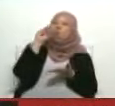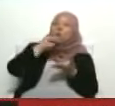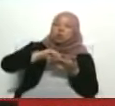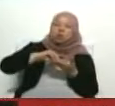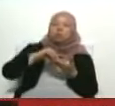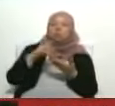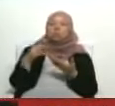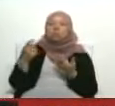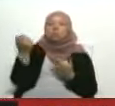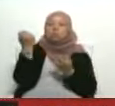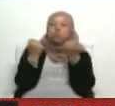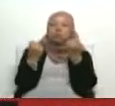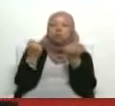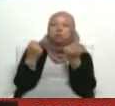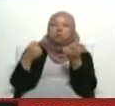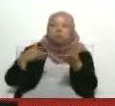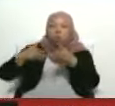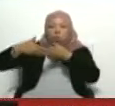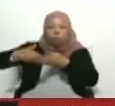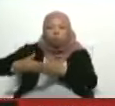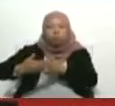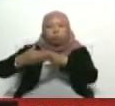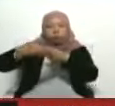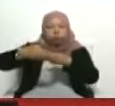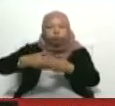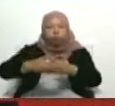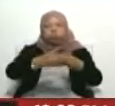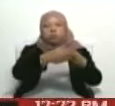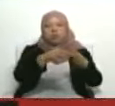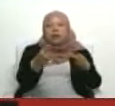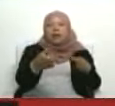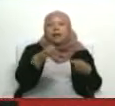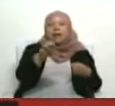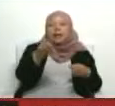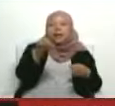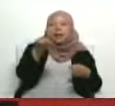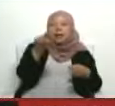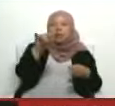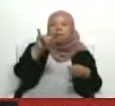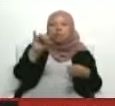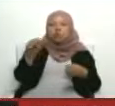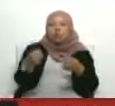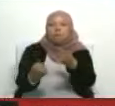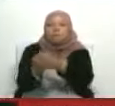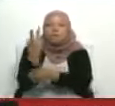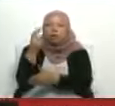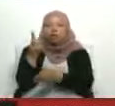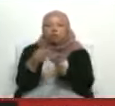el intento de incursión marítima de la Operación Gedeón, mayo 2020.